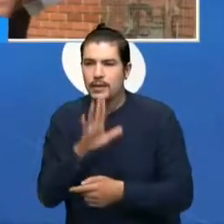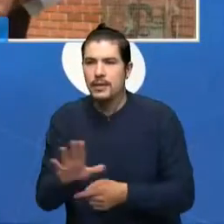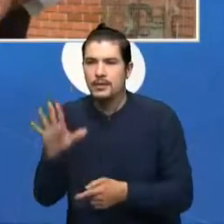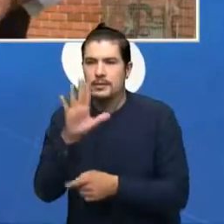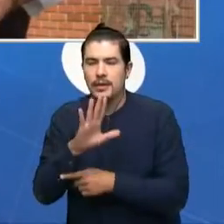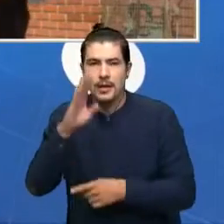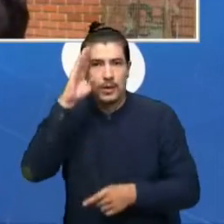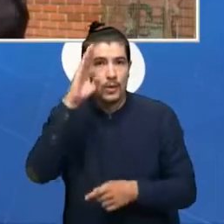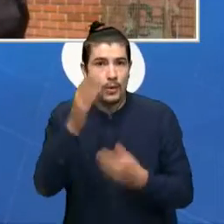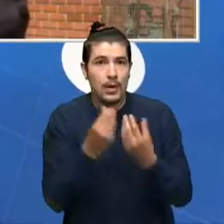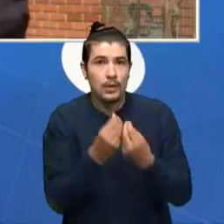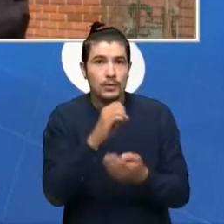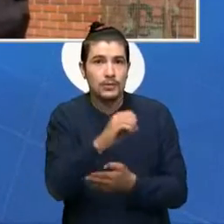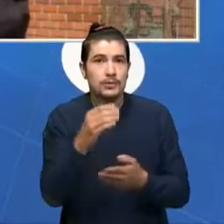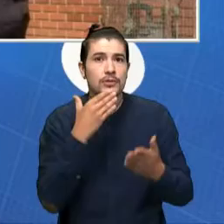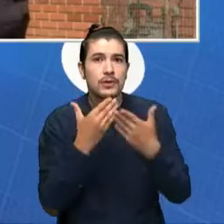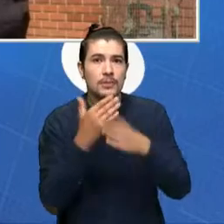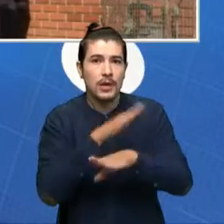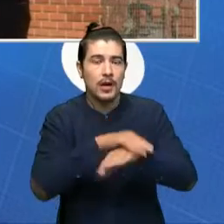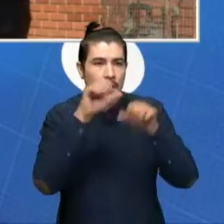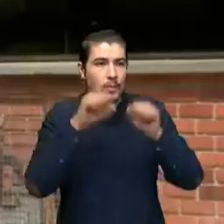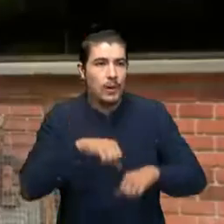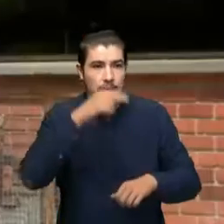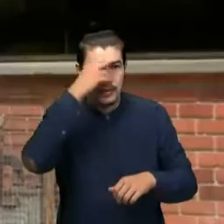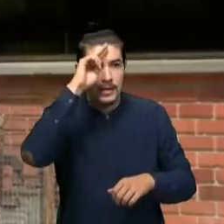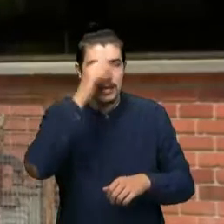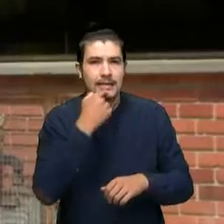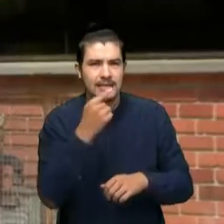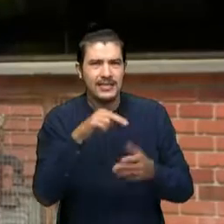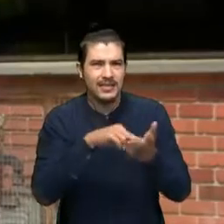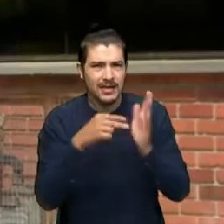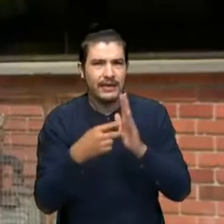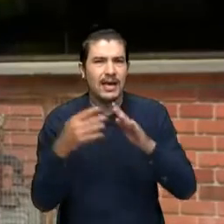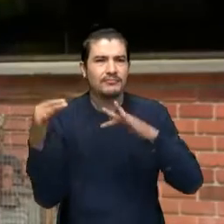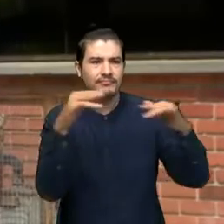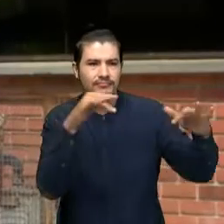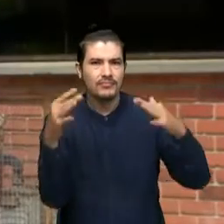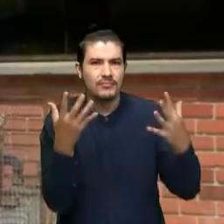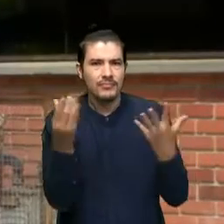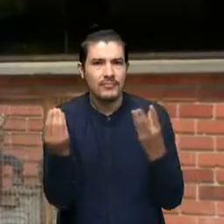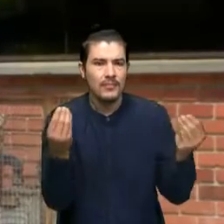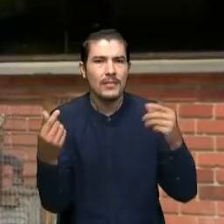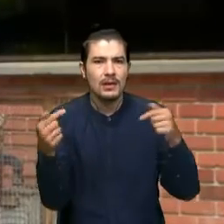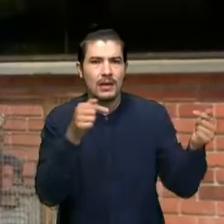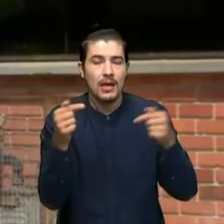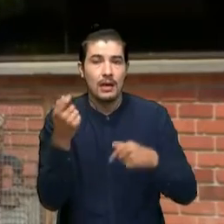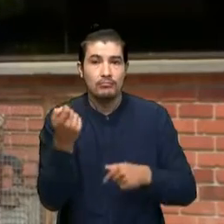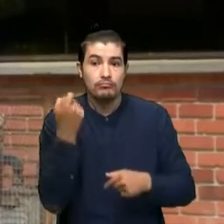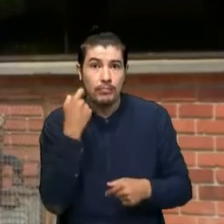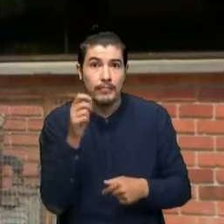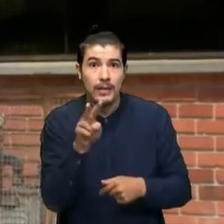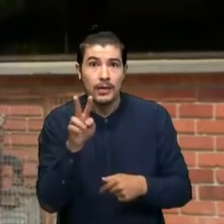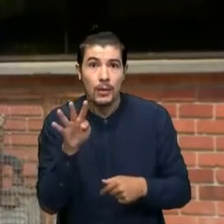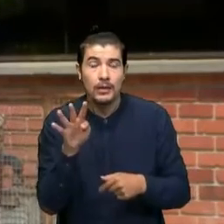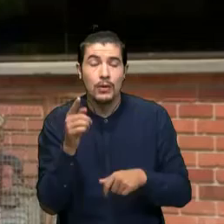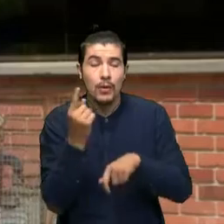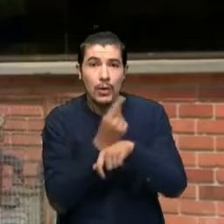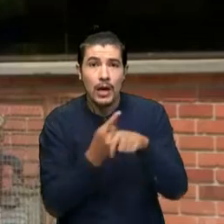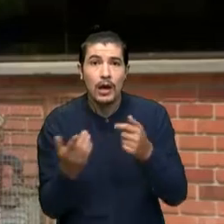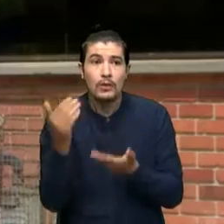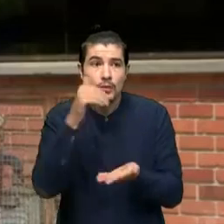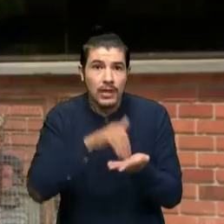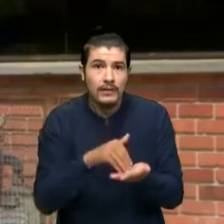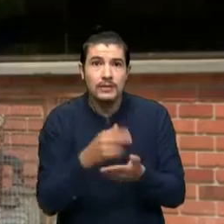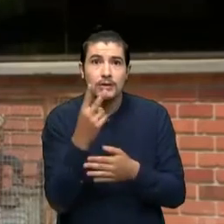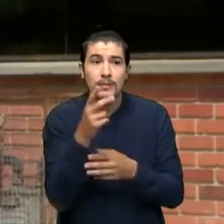Hola compañeros, buenas tardes. En lo que podría interpretarse como una guerra entre pandillas, en menos de 24 horas las autoridades reportan un nuevo caso